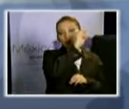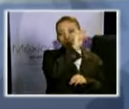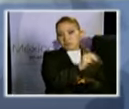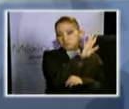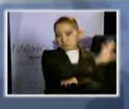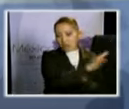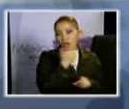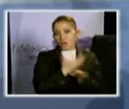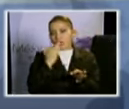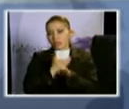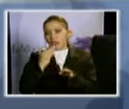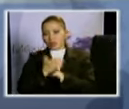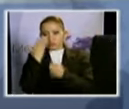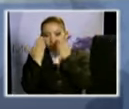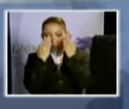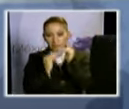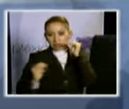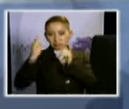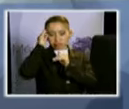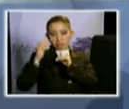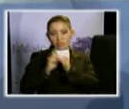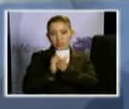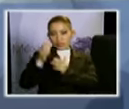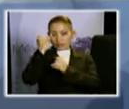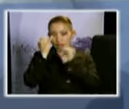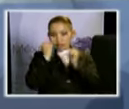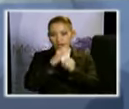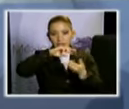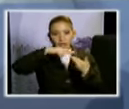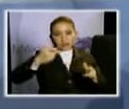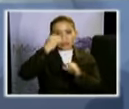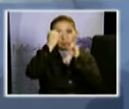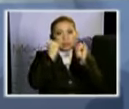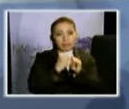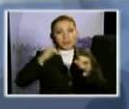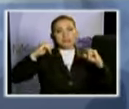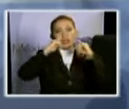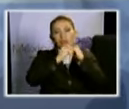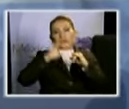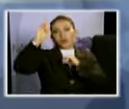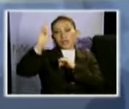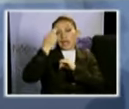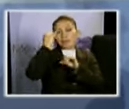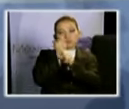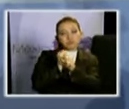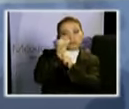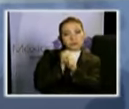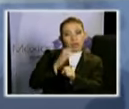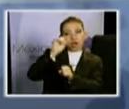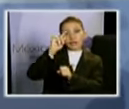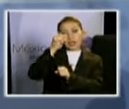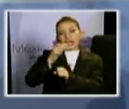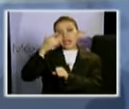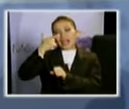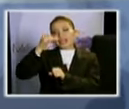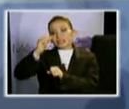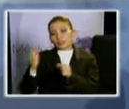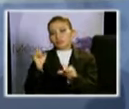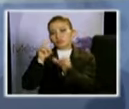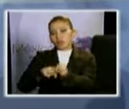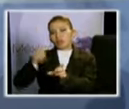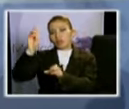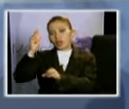México. Actualmente cursa un máster en Derecho Internacional y Relaciones Internacionales en el Instituto Universitario de Investigación Ortega y Gasset, adscrito a